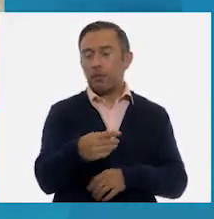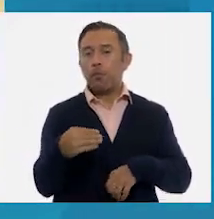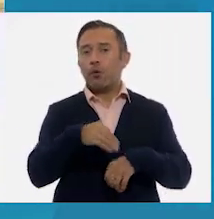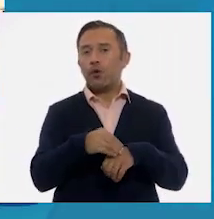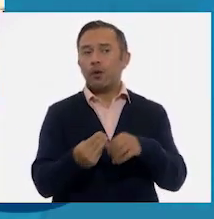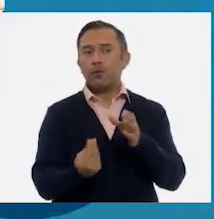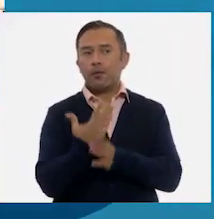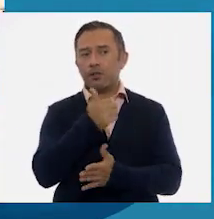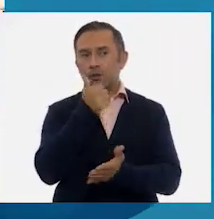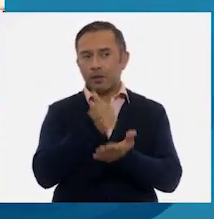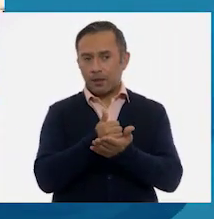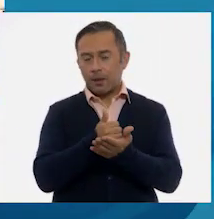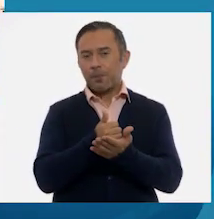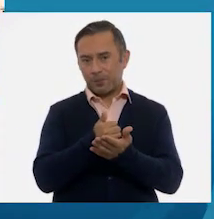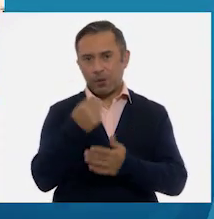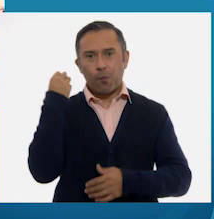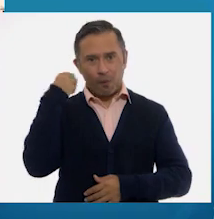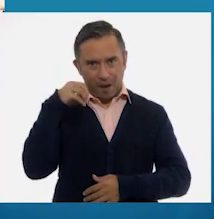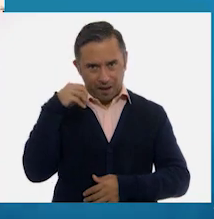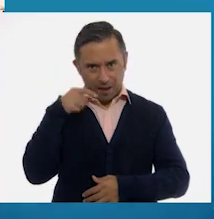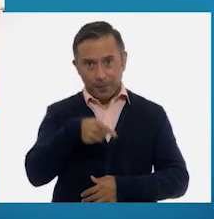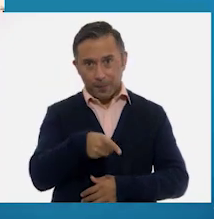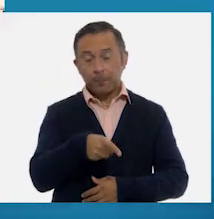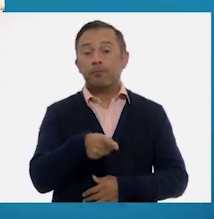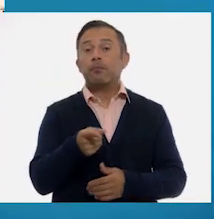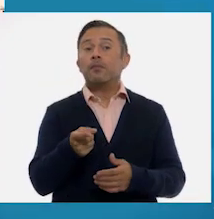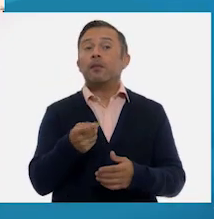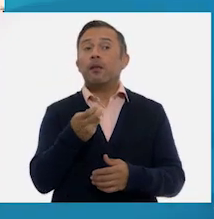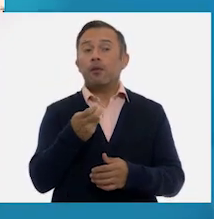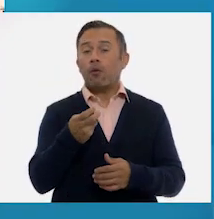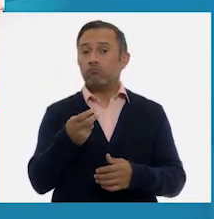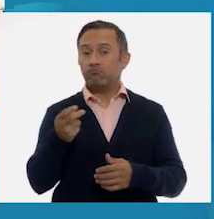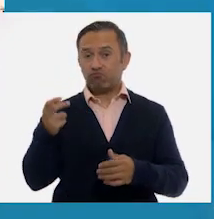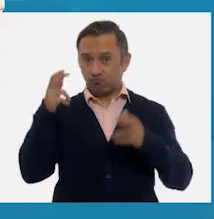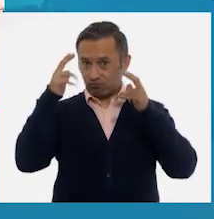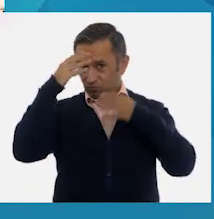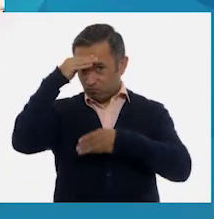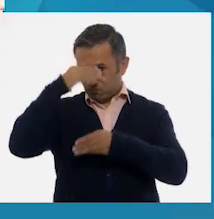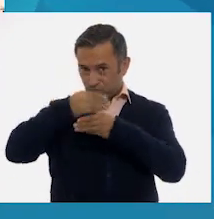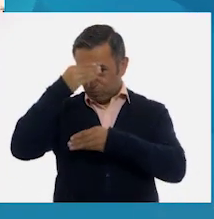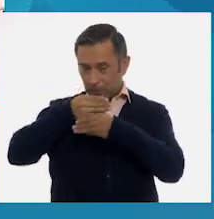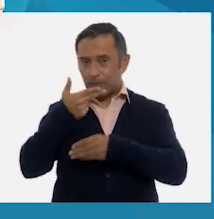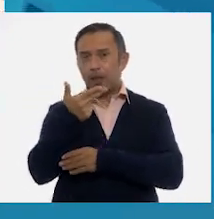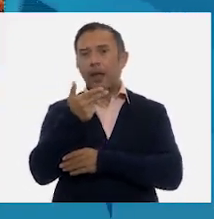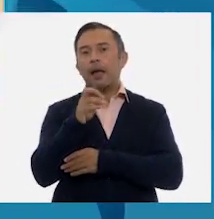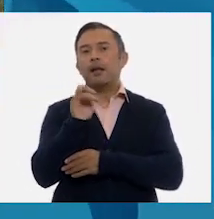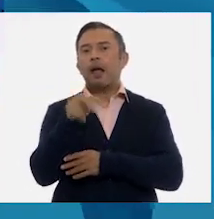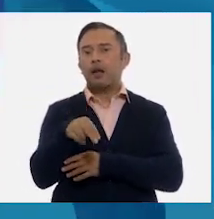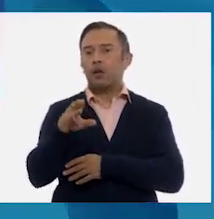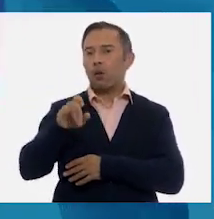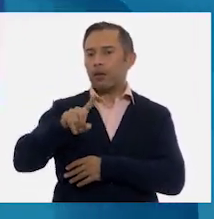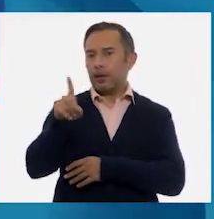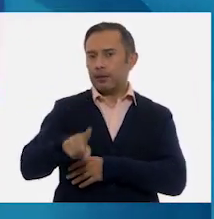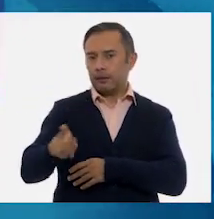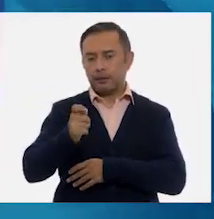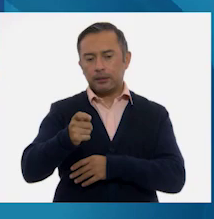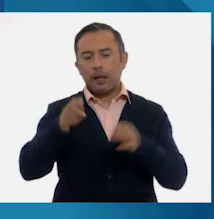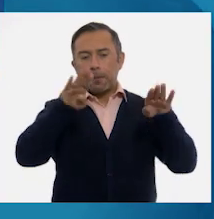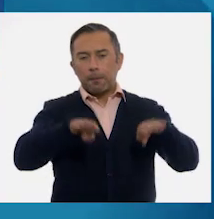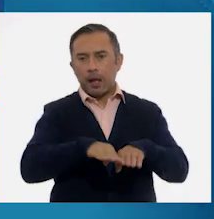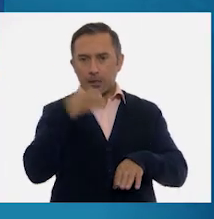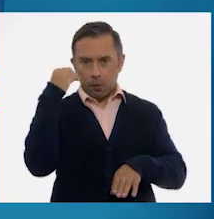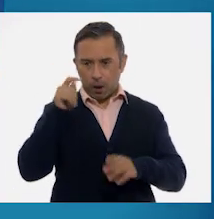Antequera, actual ciudad de Oaxaca, y con el nombramiento de Hernán Cortés como marqués del Valle de Oaxaca. Zona